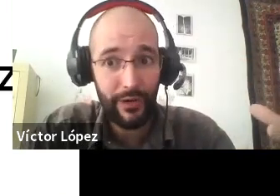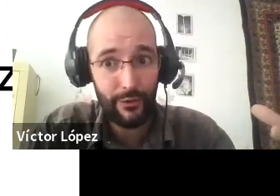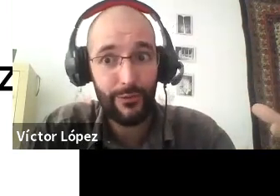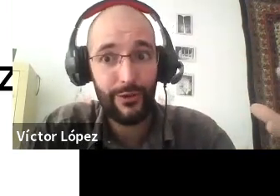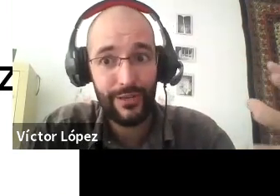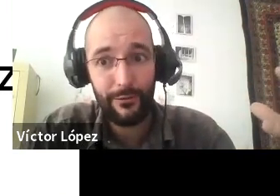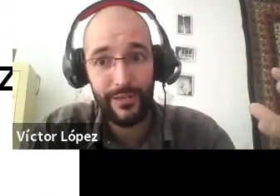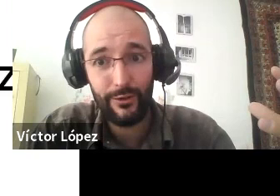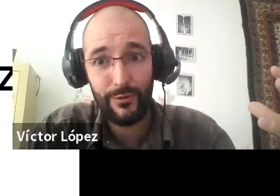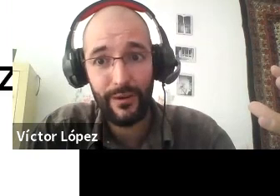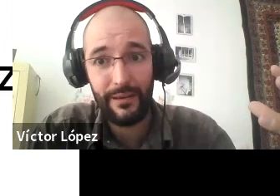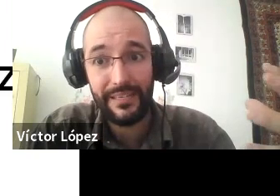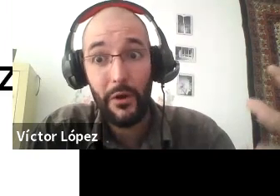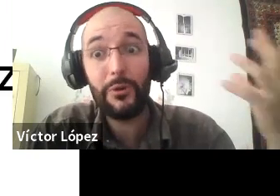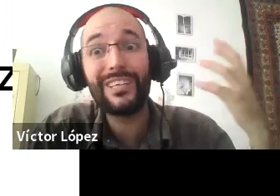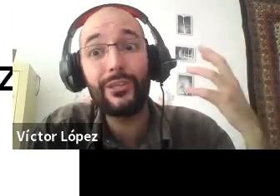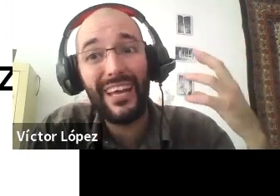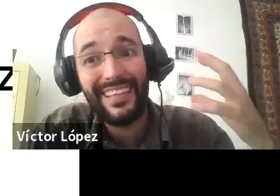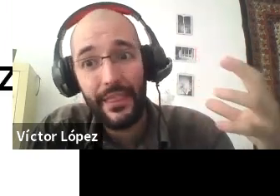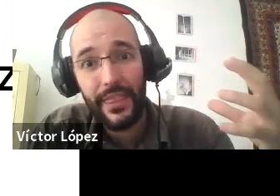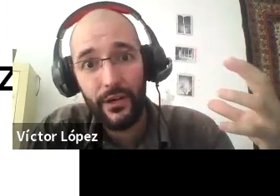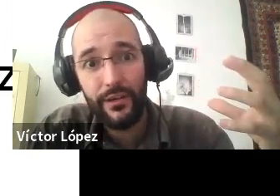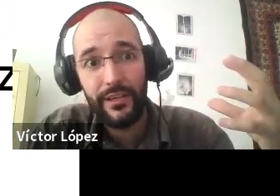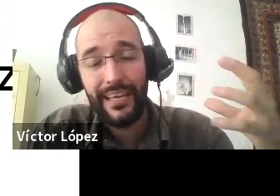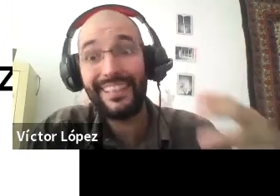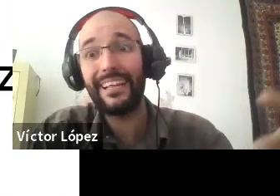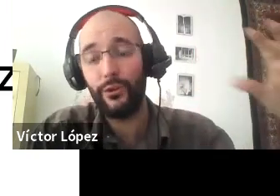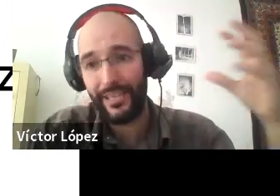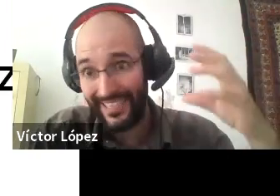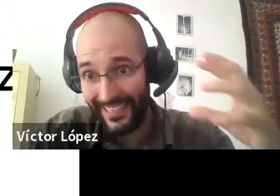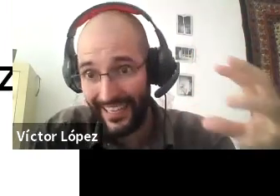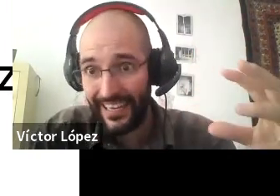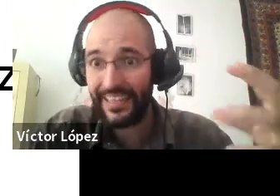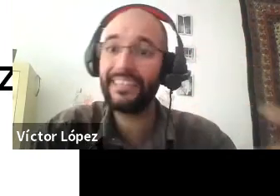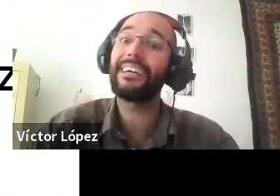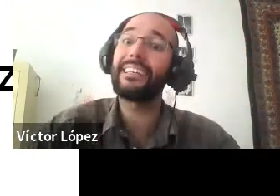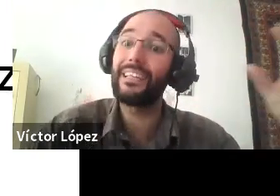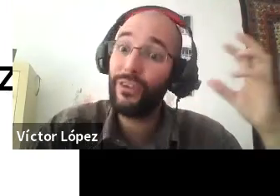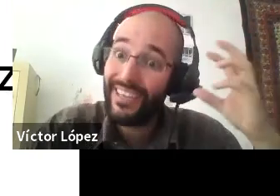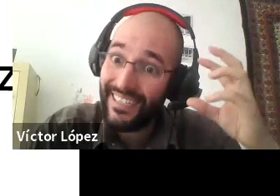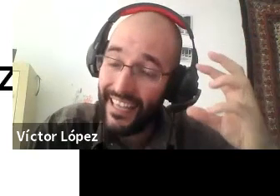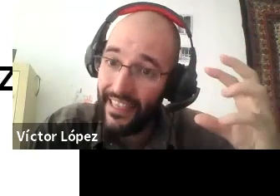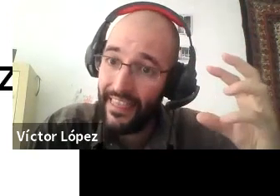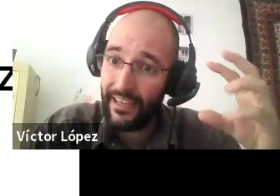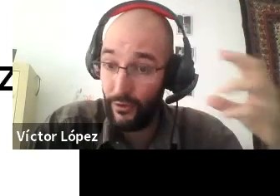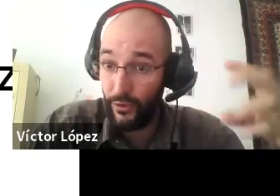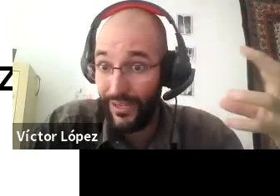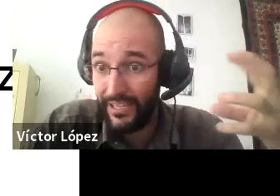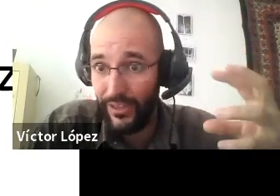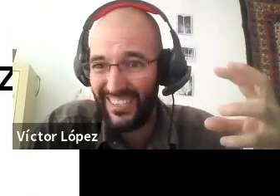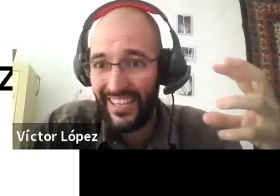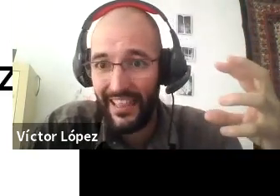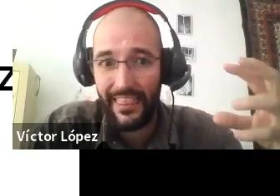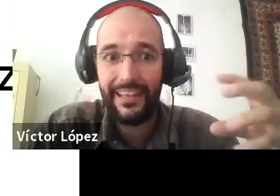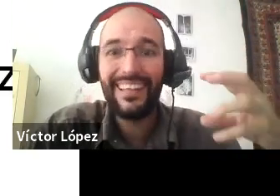encontrar buenas soluciones a algunos de los problemas. Por lo tanto, la indagación, en tanto que estrategia didáctica y en tanto que enseñanza, que